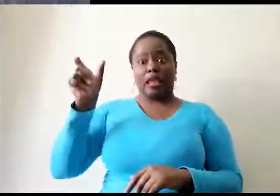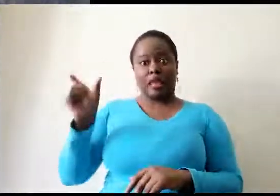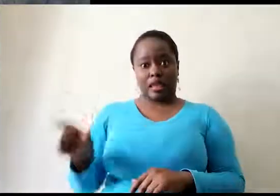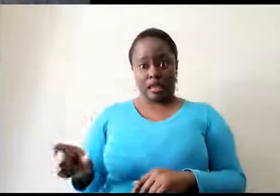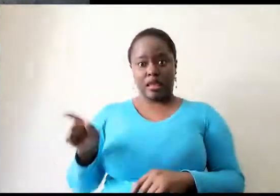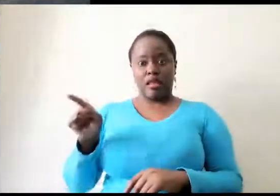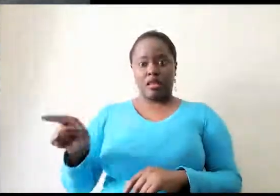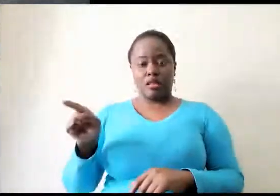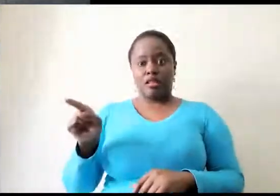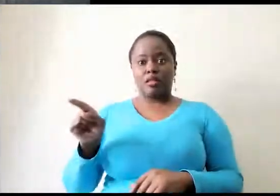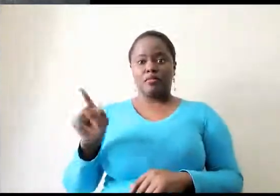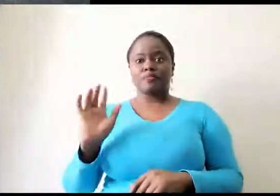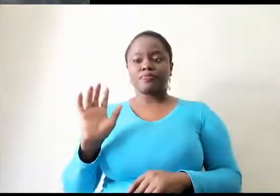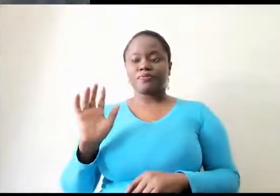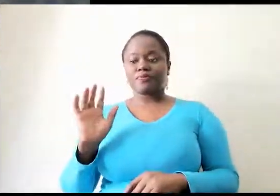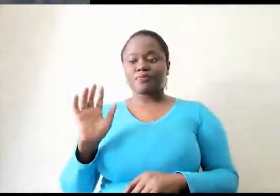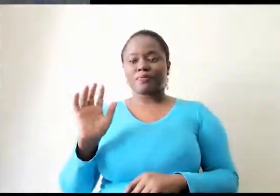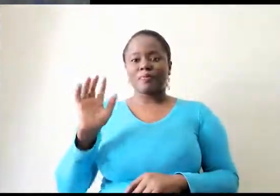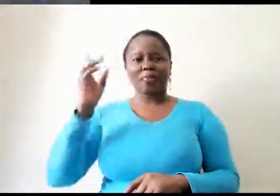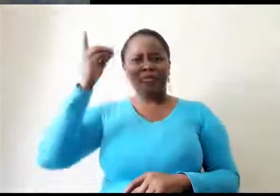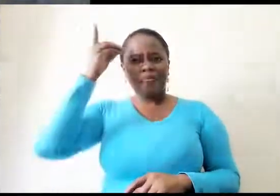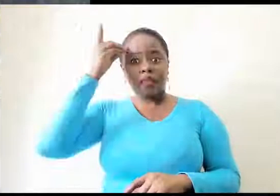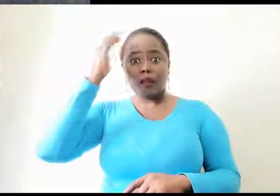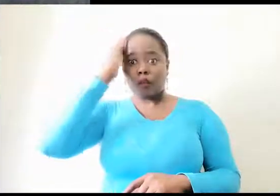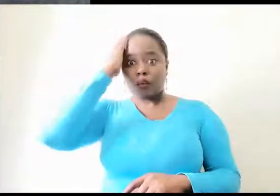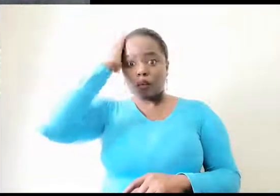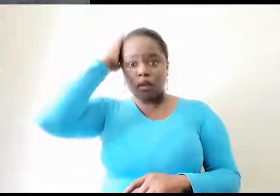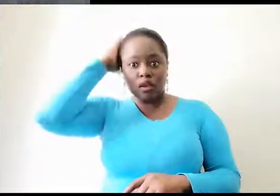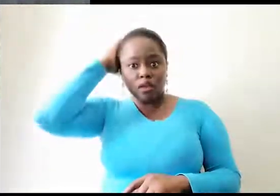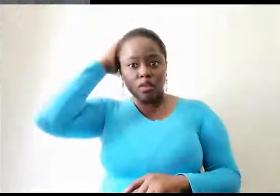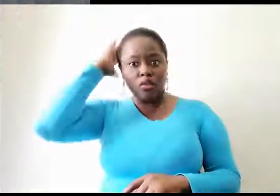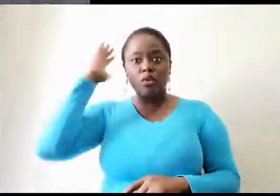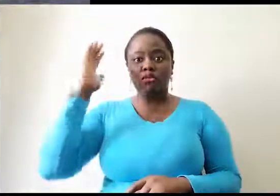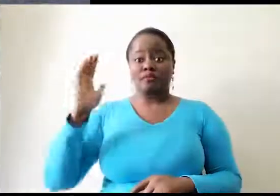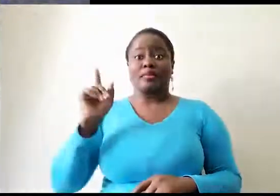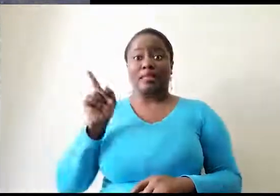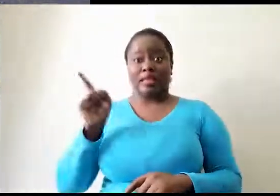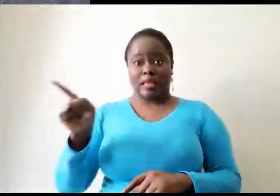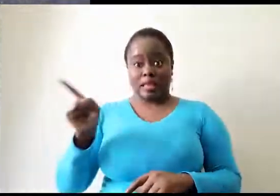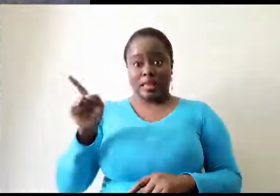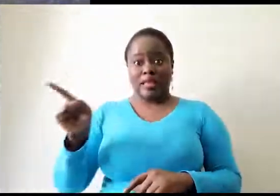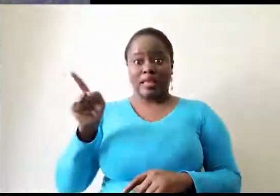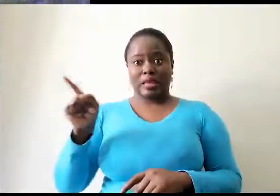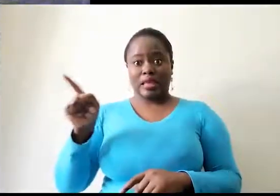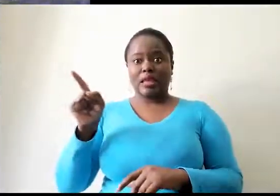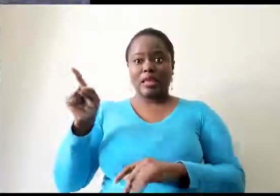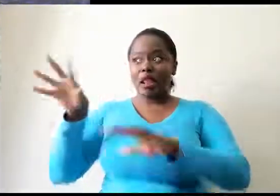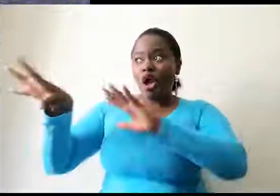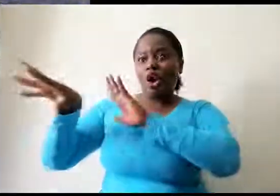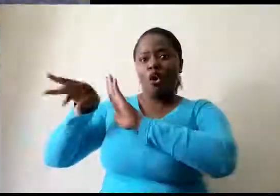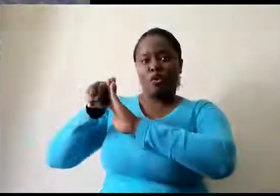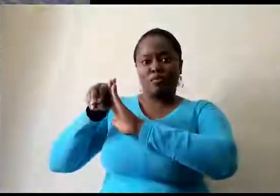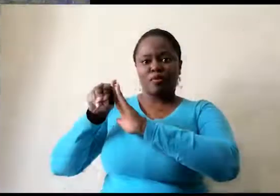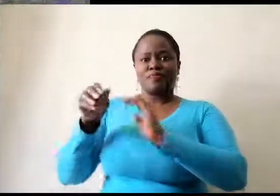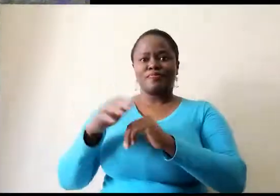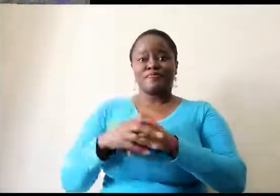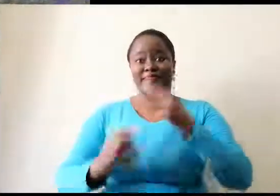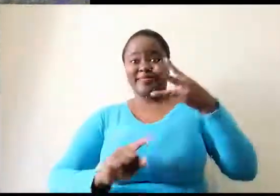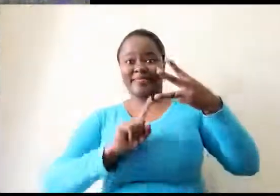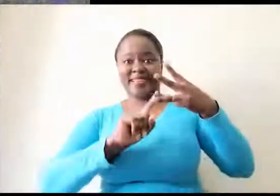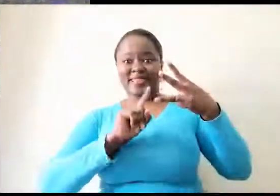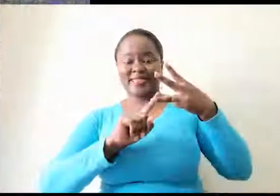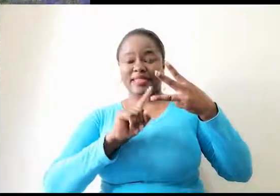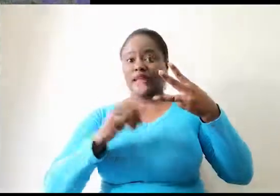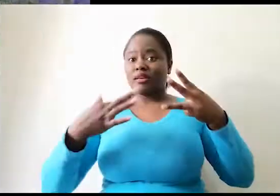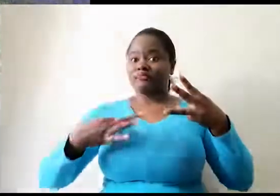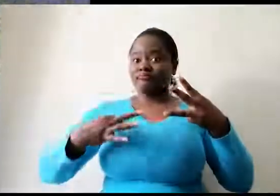de Demócrito. La tercera parte, la más importante de su filosofía, es la ética.